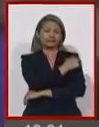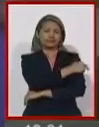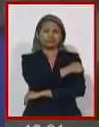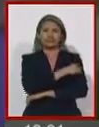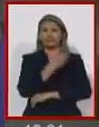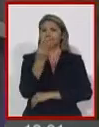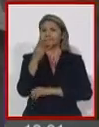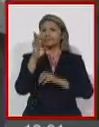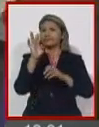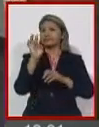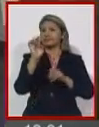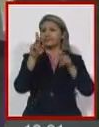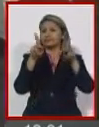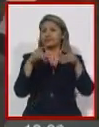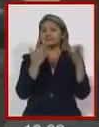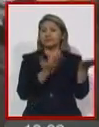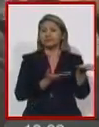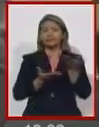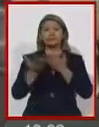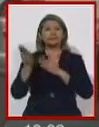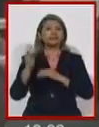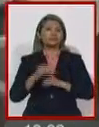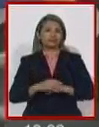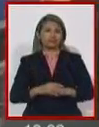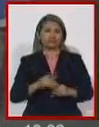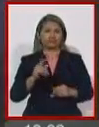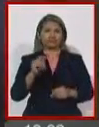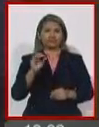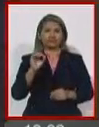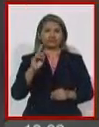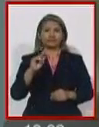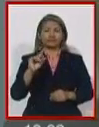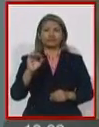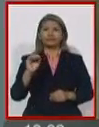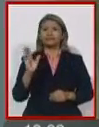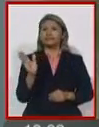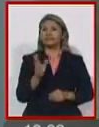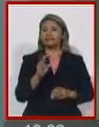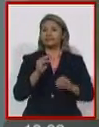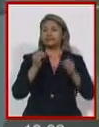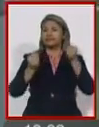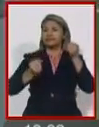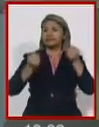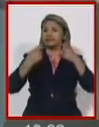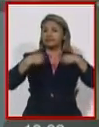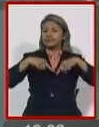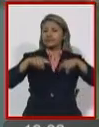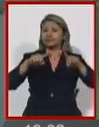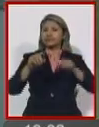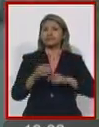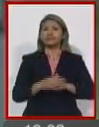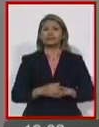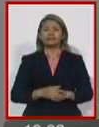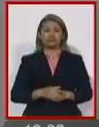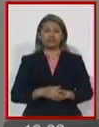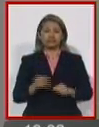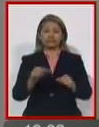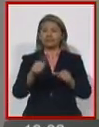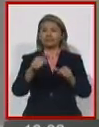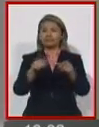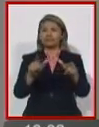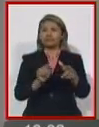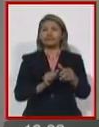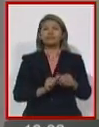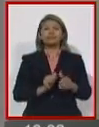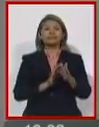Vietman. 4 de los 7 lesionados fueron trasladados desde el municipio de Toro Toro. Un minibús que se dirigía a la comunidad de Pocosuco se